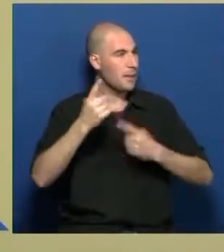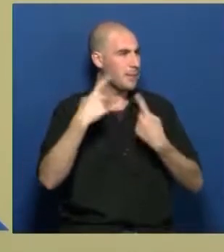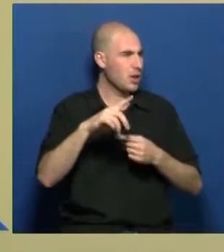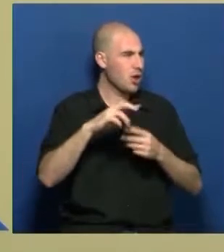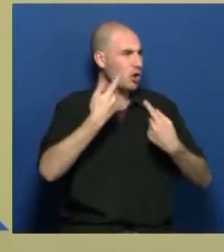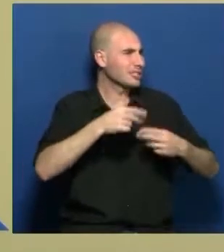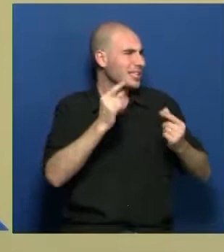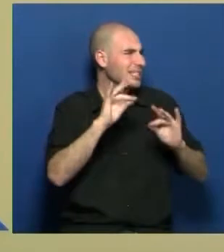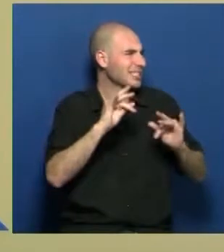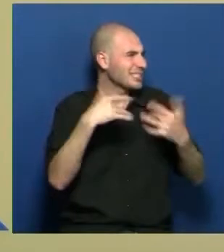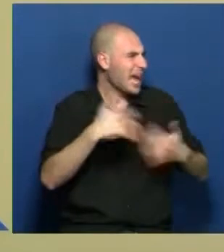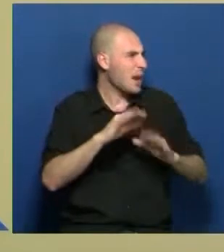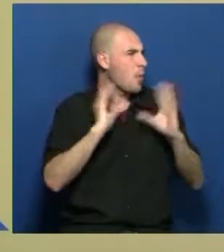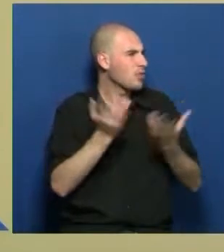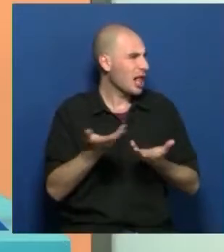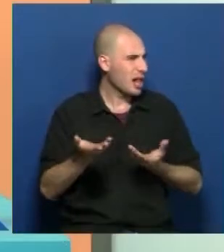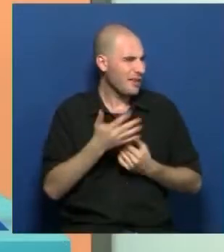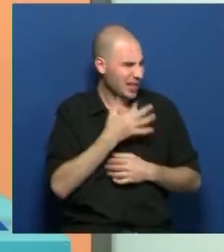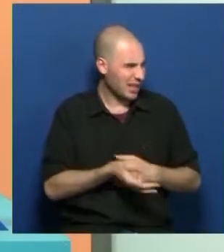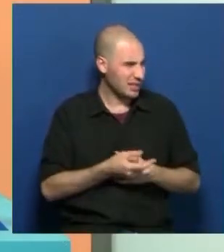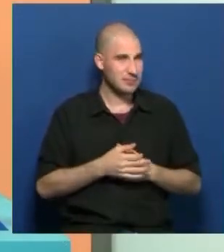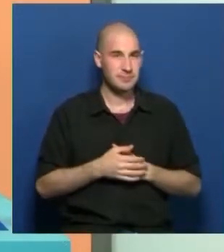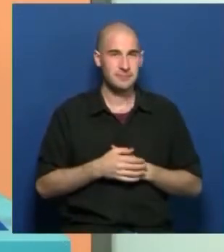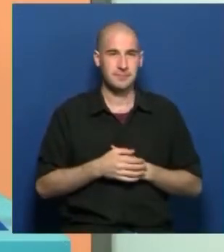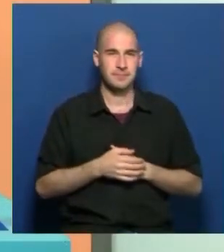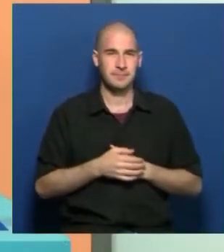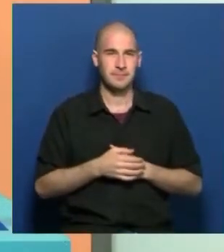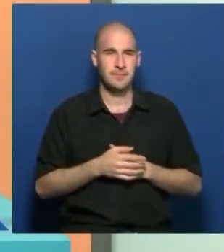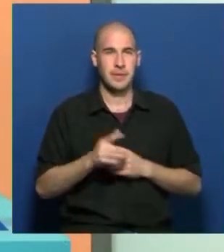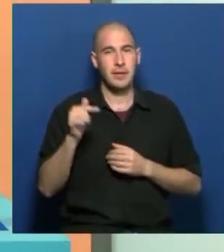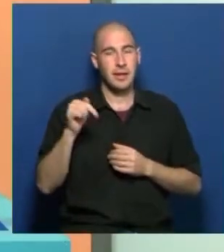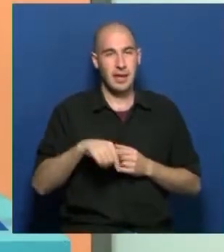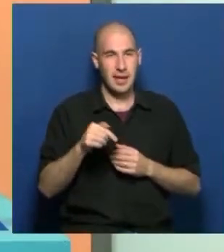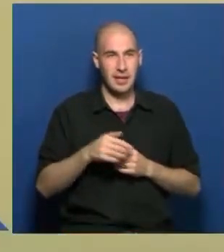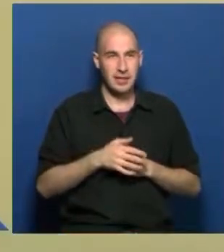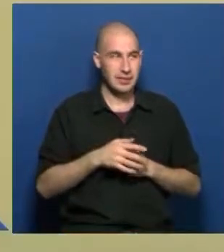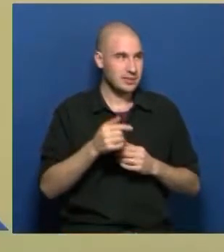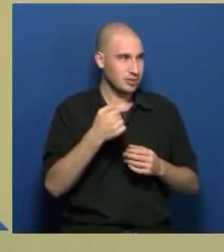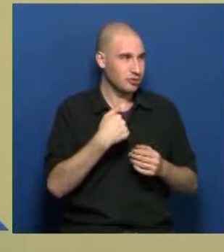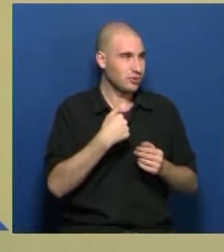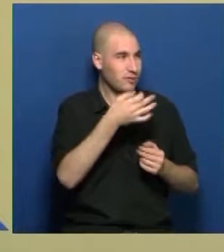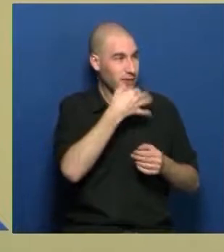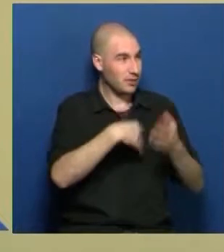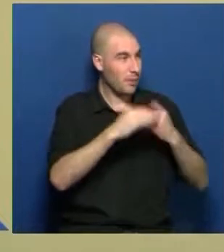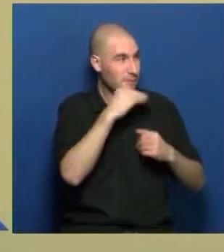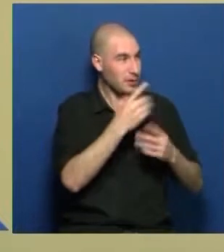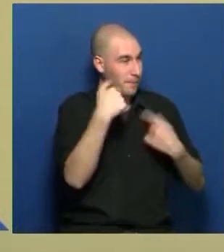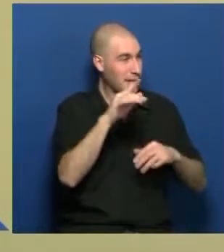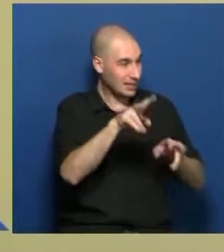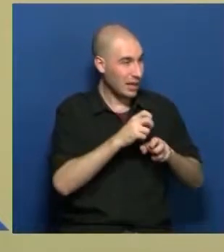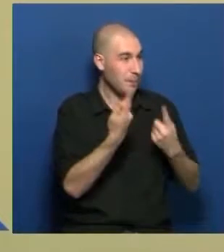es un producto caro en el mundo. ¿Es verdad esto? Bueno, ahí empieza a... O sea, gano más yo si vendo vino, pero